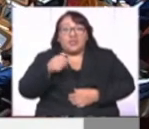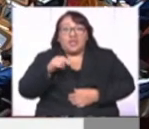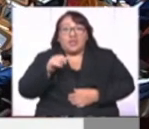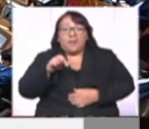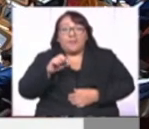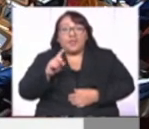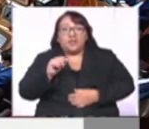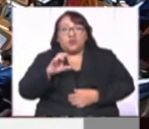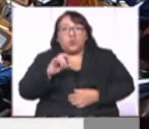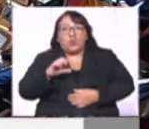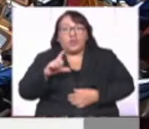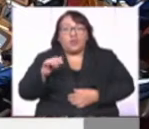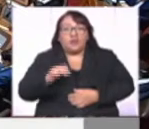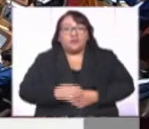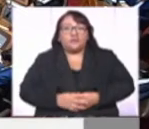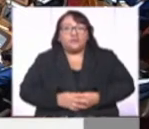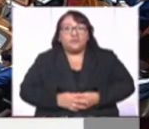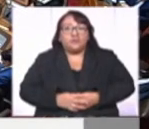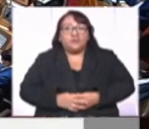Cuellar Lubienska.